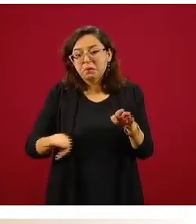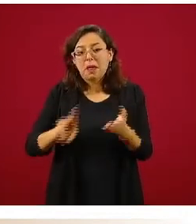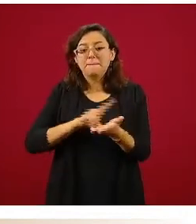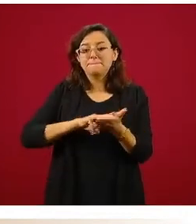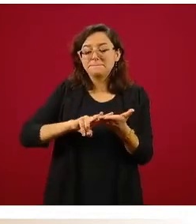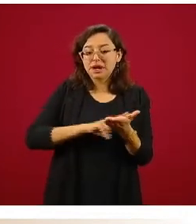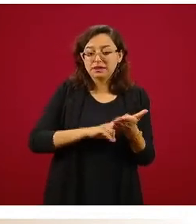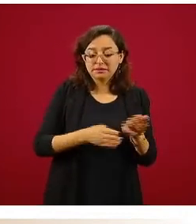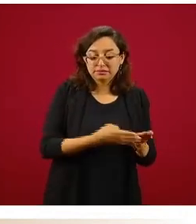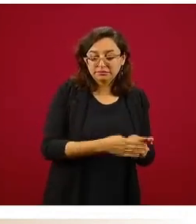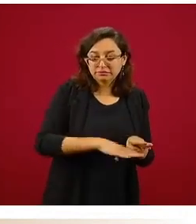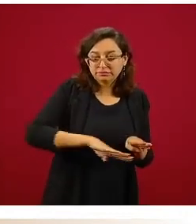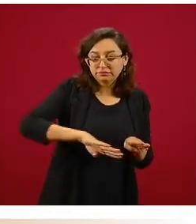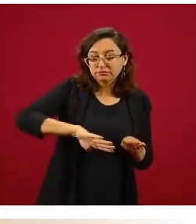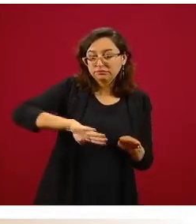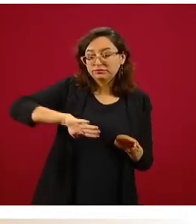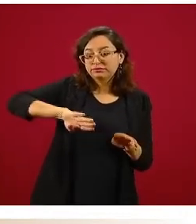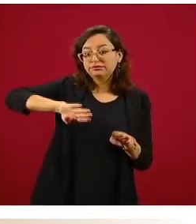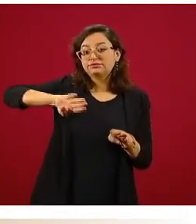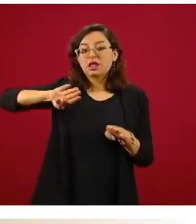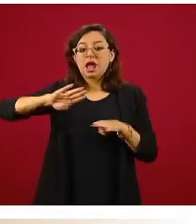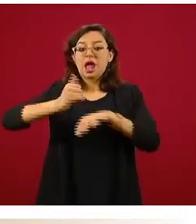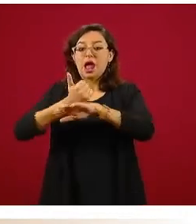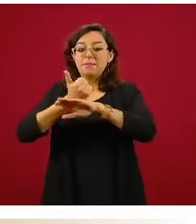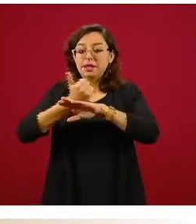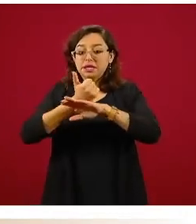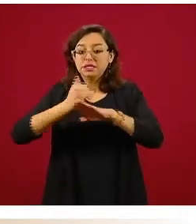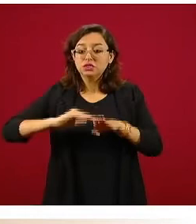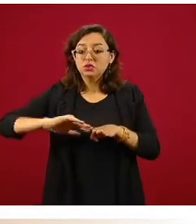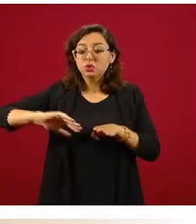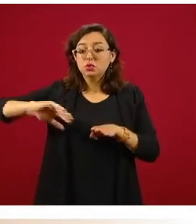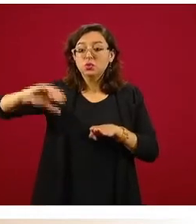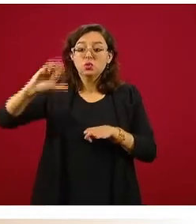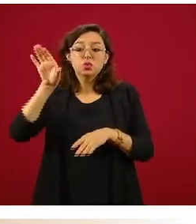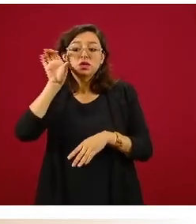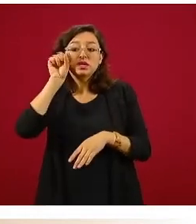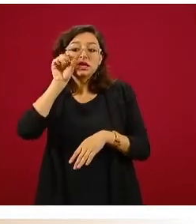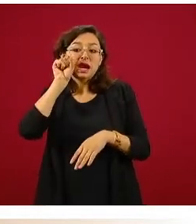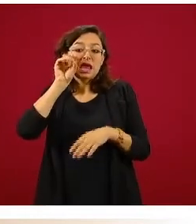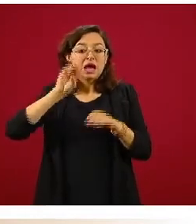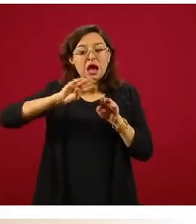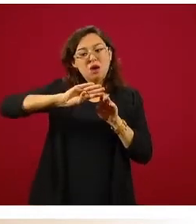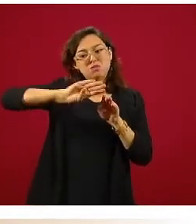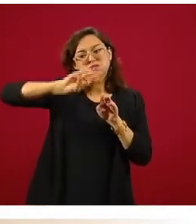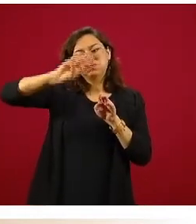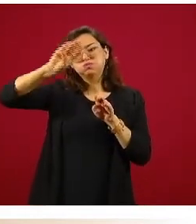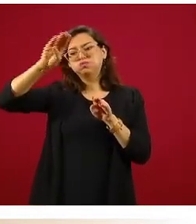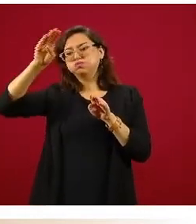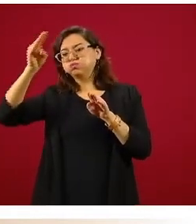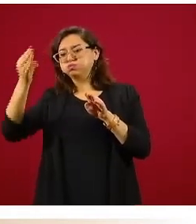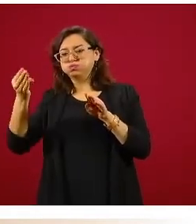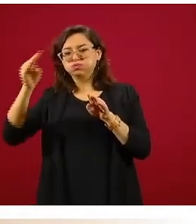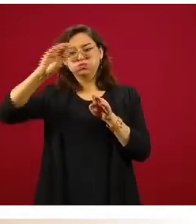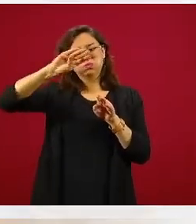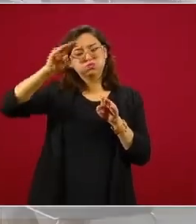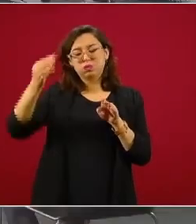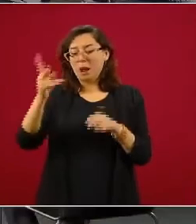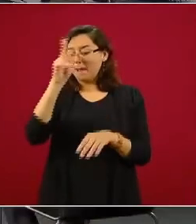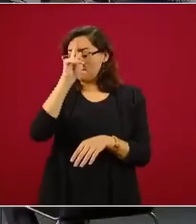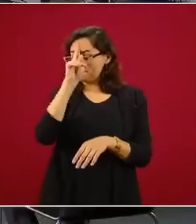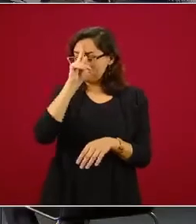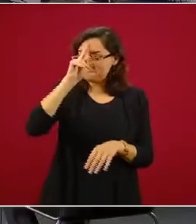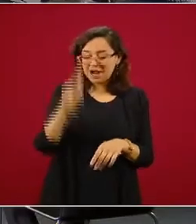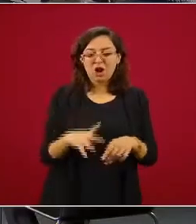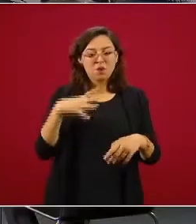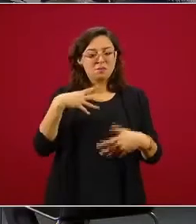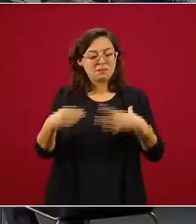subir, pasa amarillo, pasa naranja, pasa rojo, toda la zona de alta transmisión, de alta intensidad, de alta frecuencia